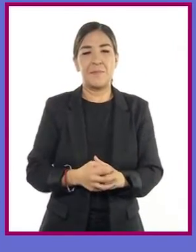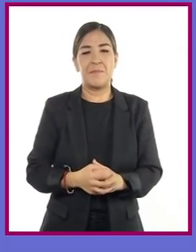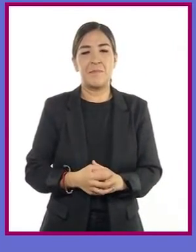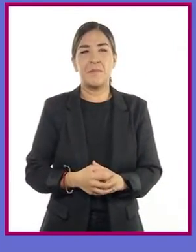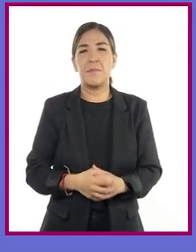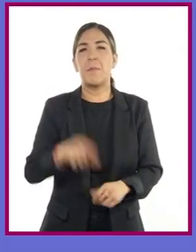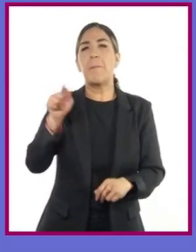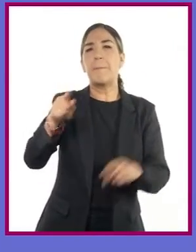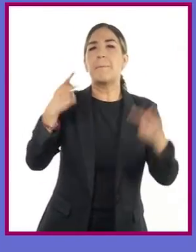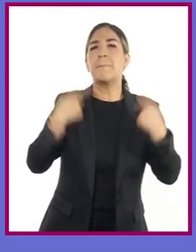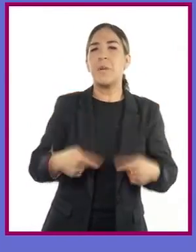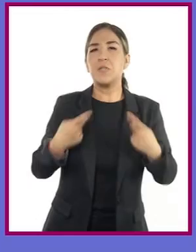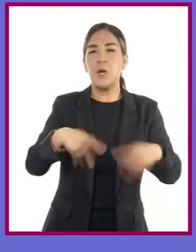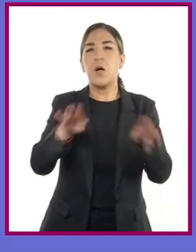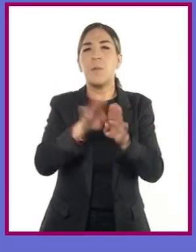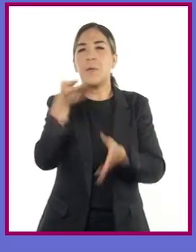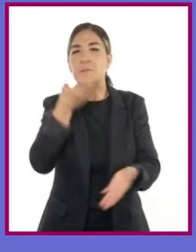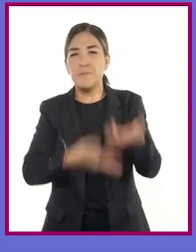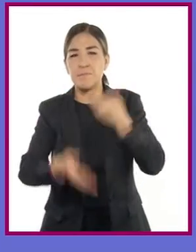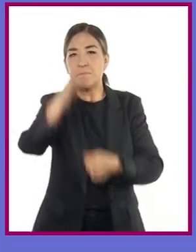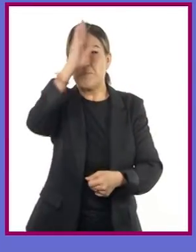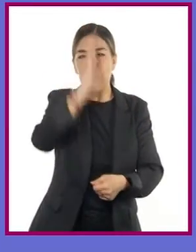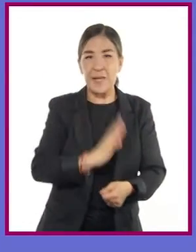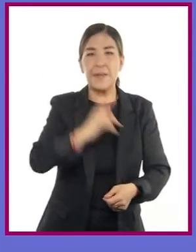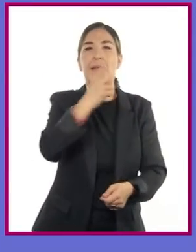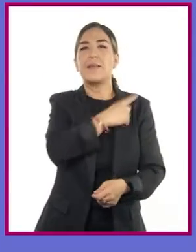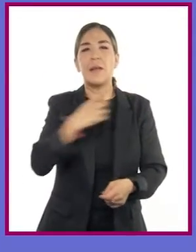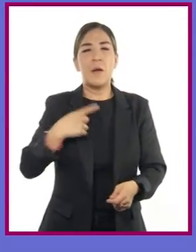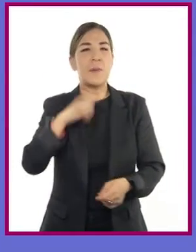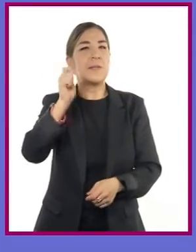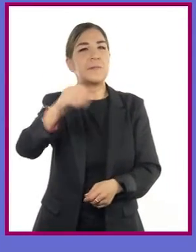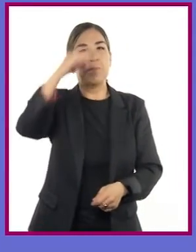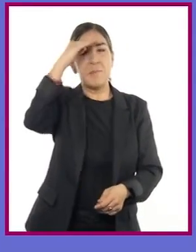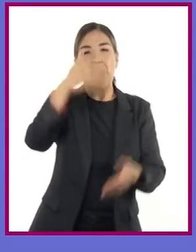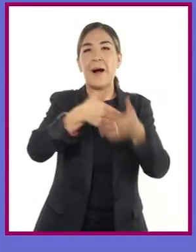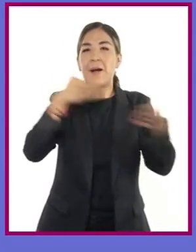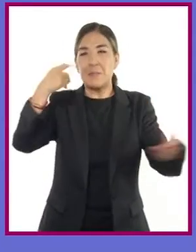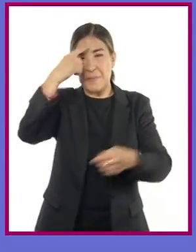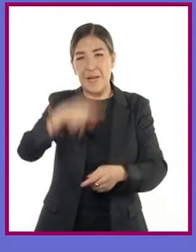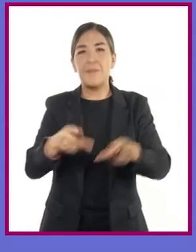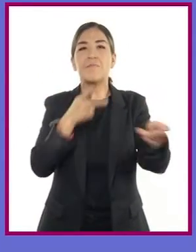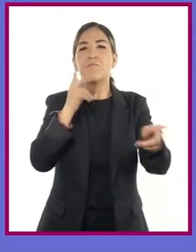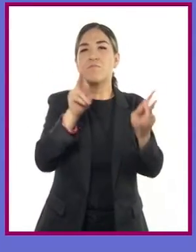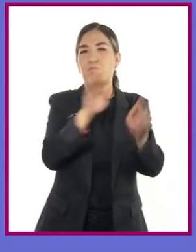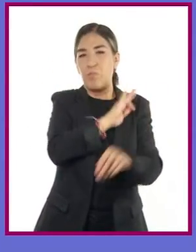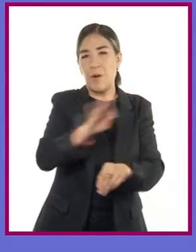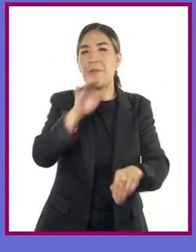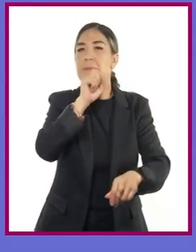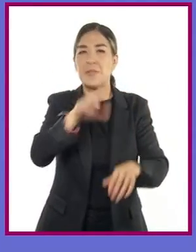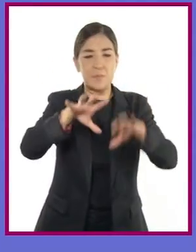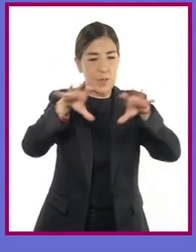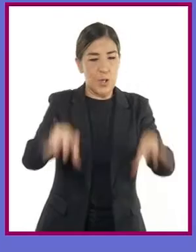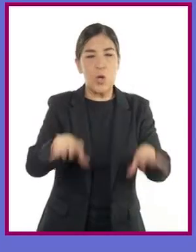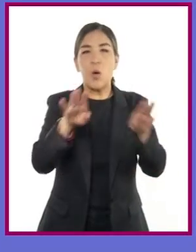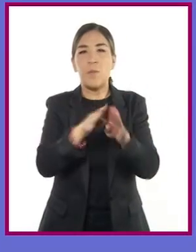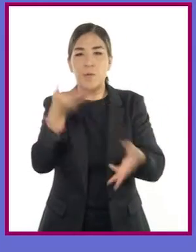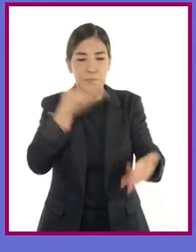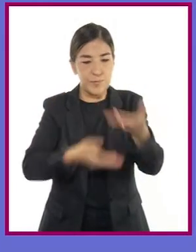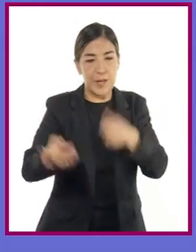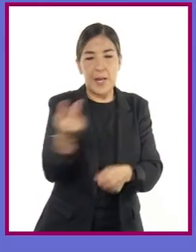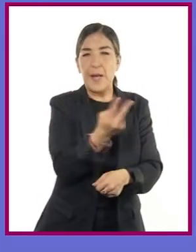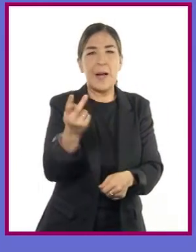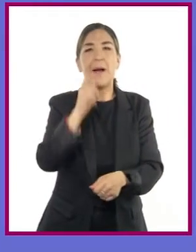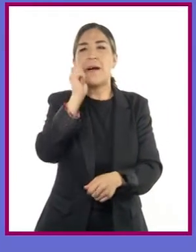La persona mediadora también debe poner en juego diversas herramientas para facilitar que sean las mismas partes quienes generen sus